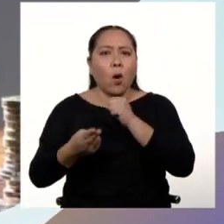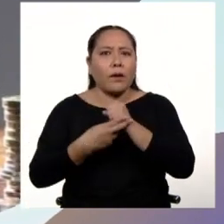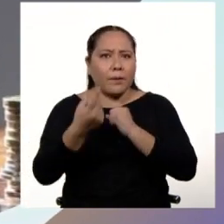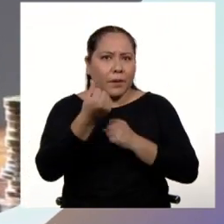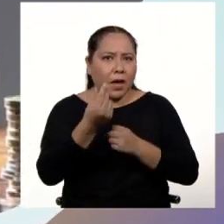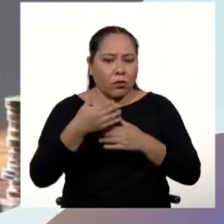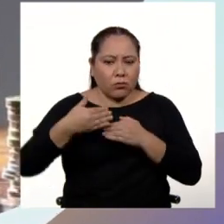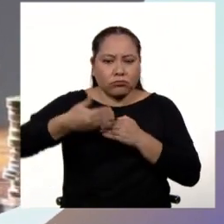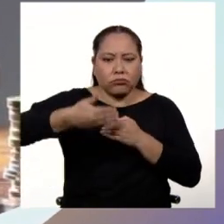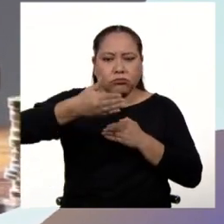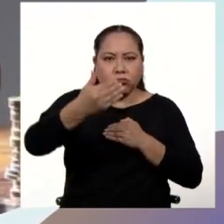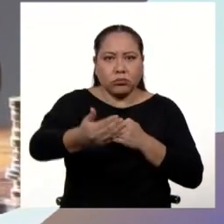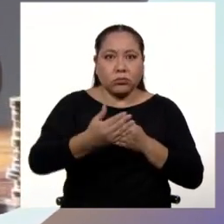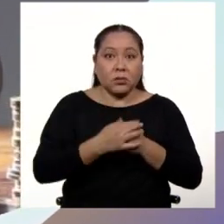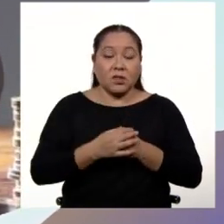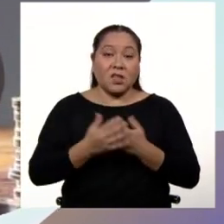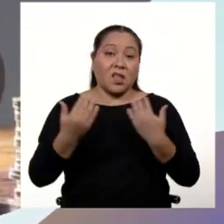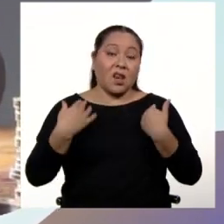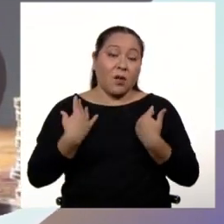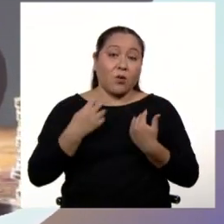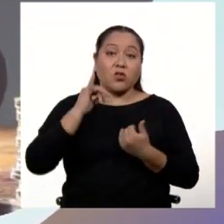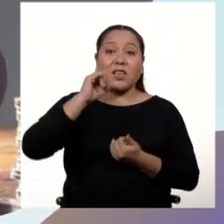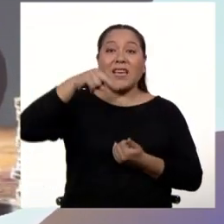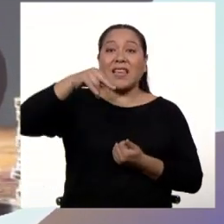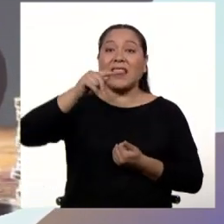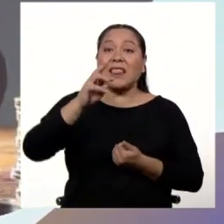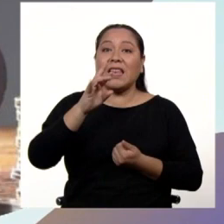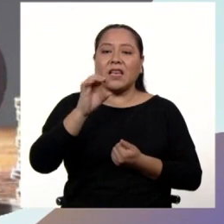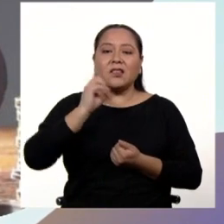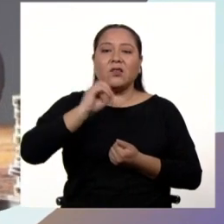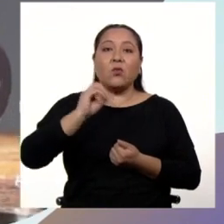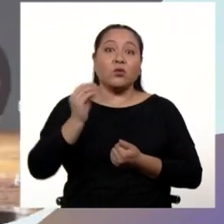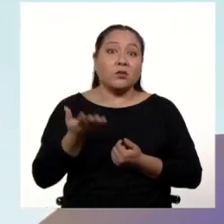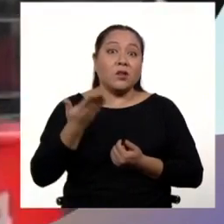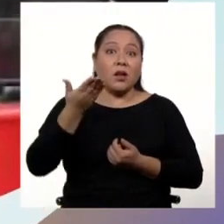tiempo, si se ganan intereses o no y cuánto es lo que se gana.